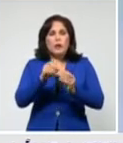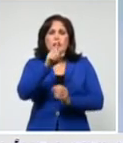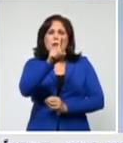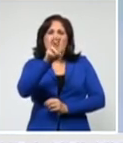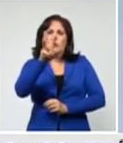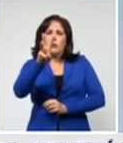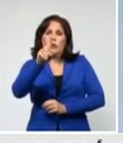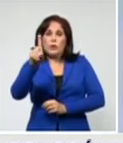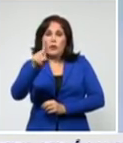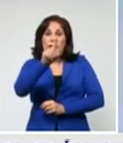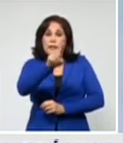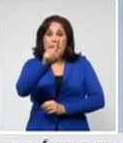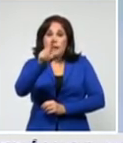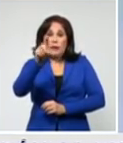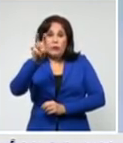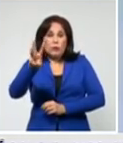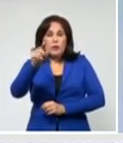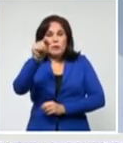113 fallecidos.